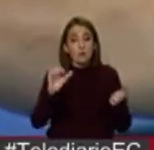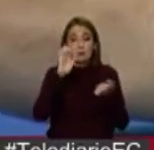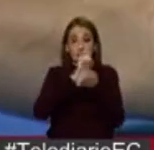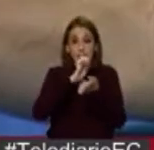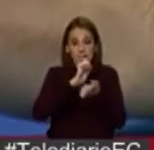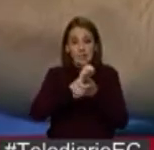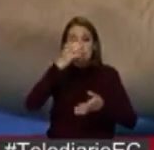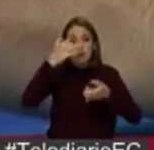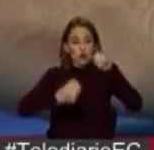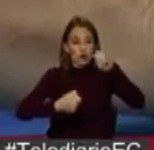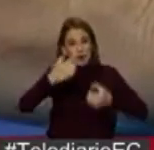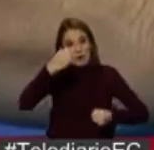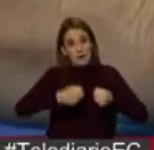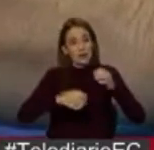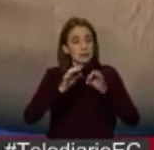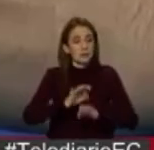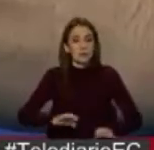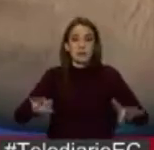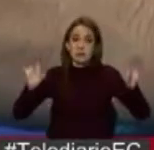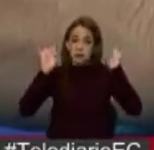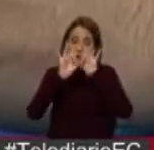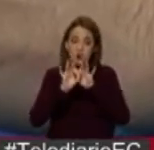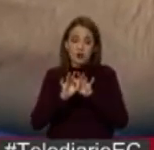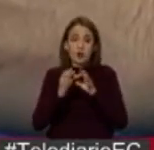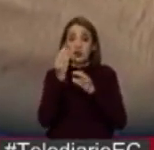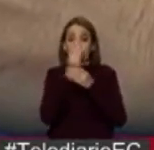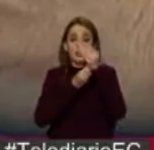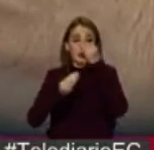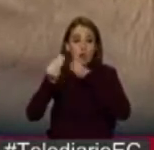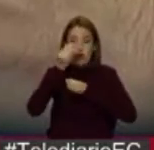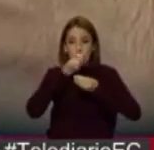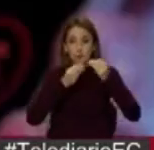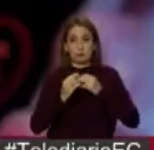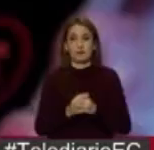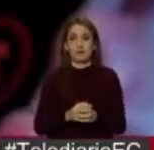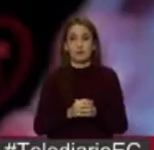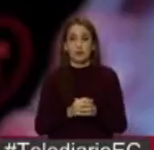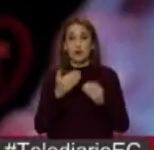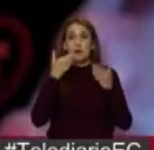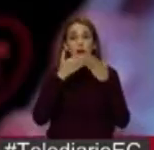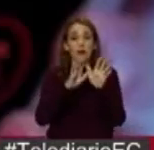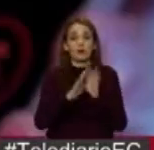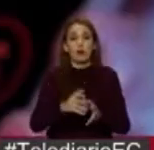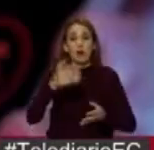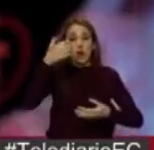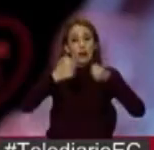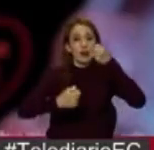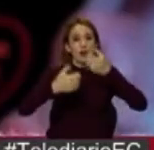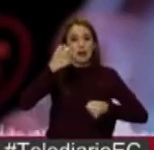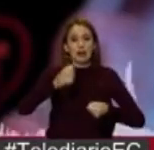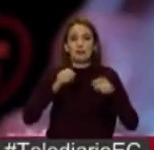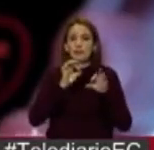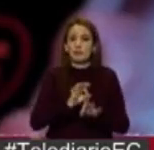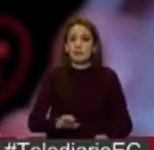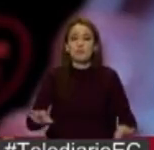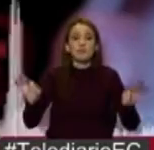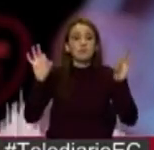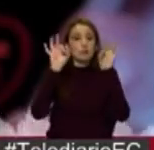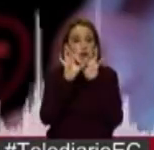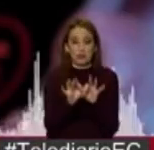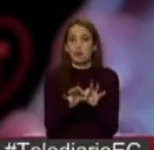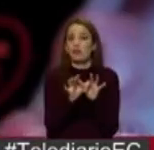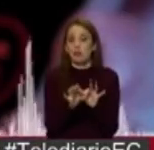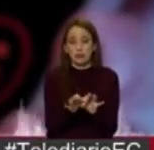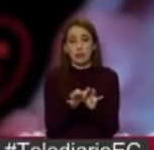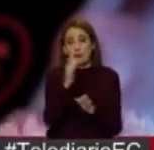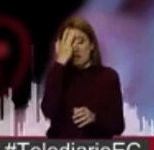son alimentos que no deben faltar en nuestras mesas, indica la especialista. Por ejemplo, la leche de vaca es reconocida por su alto aporte